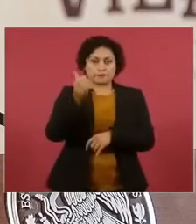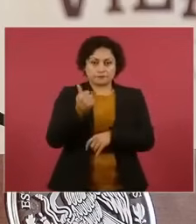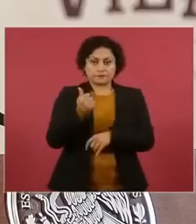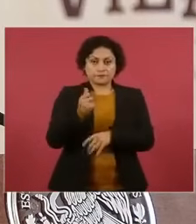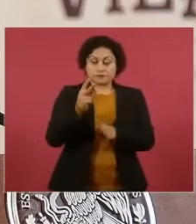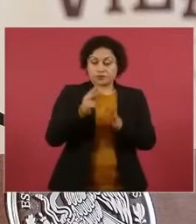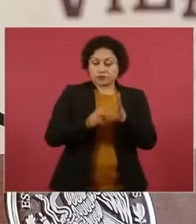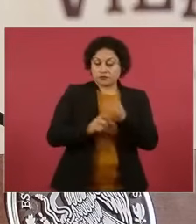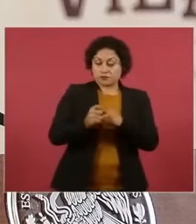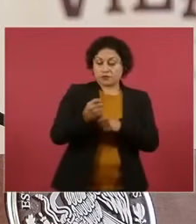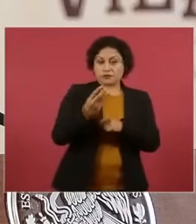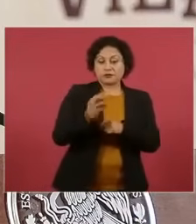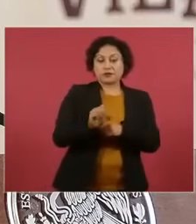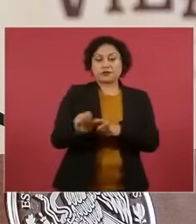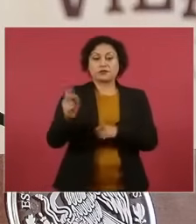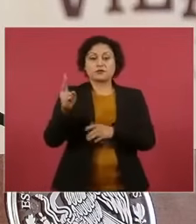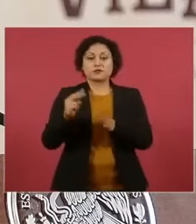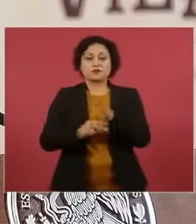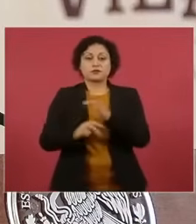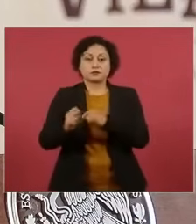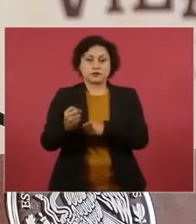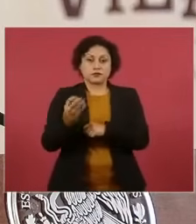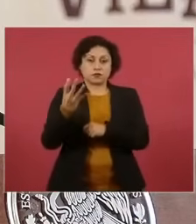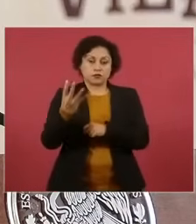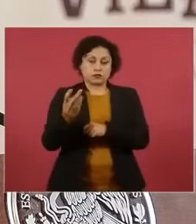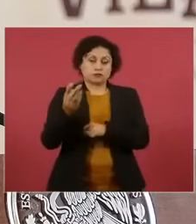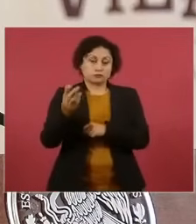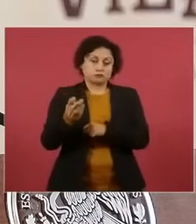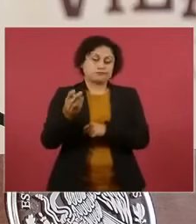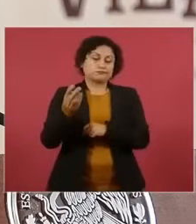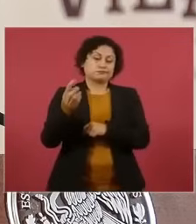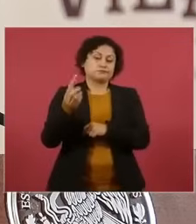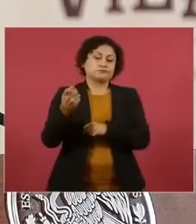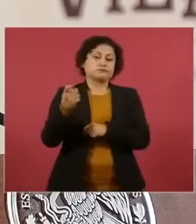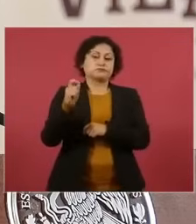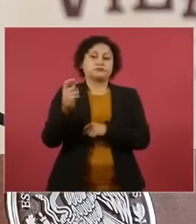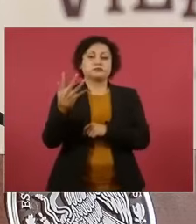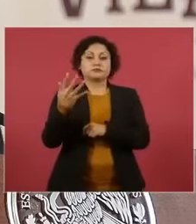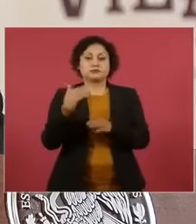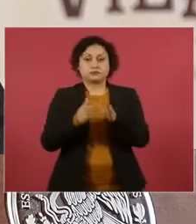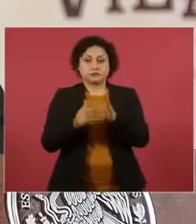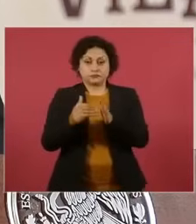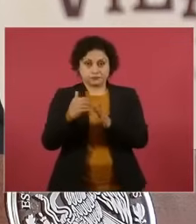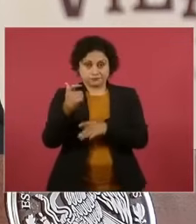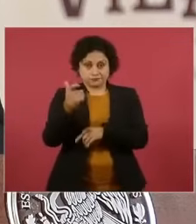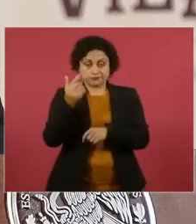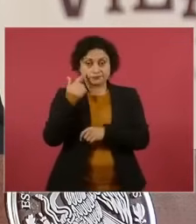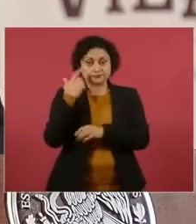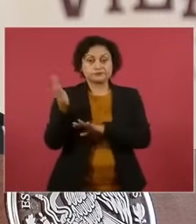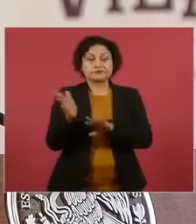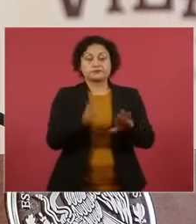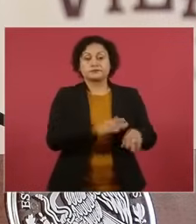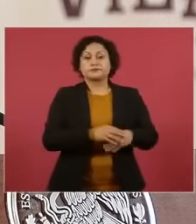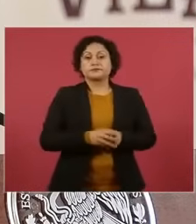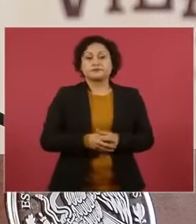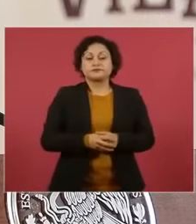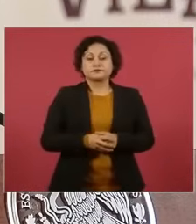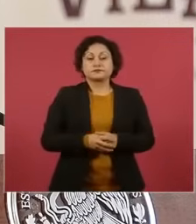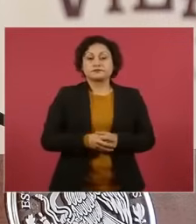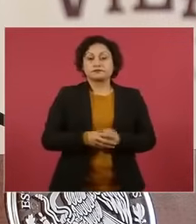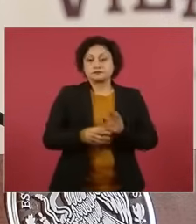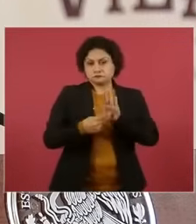de 125,000,000,000 de pesos. Adelante. Aquí tenemos una gráfica de cómo